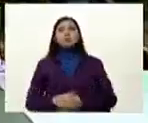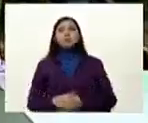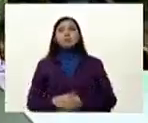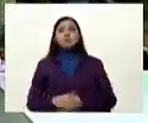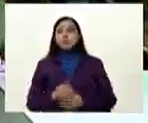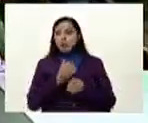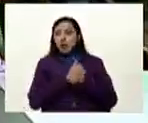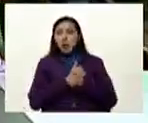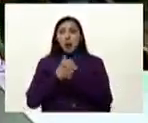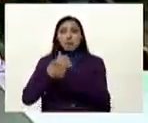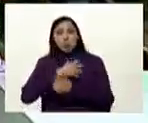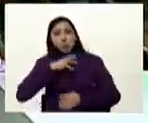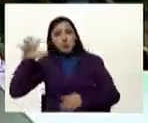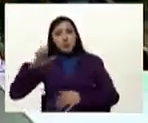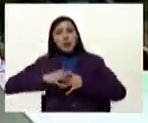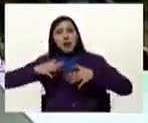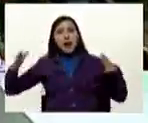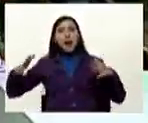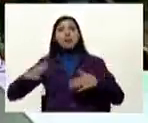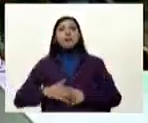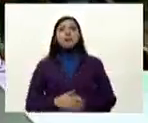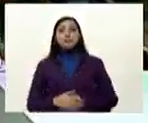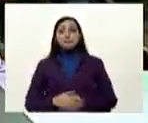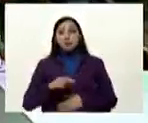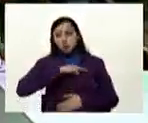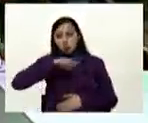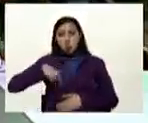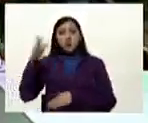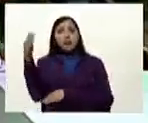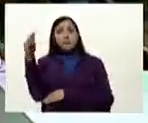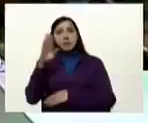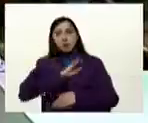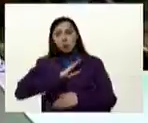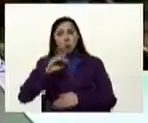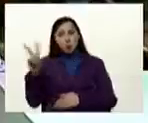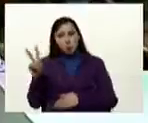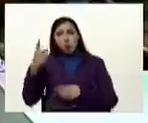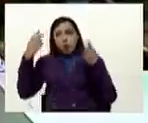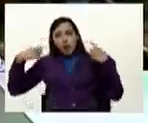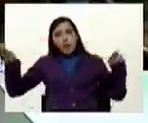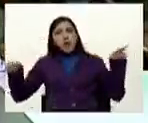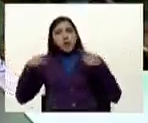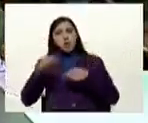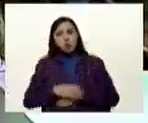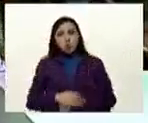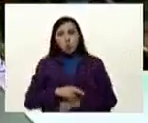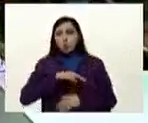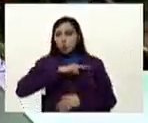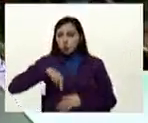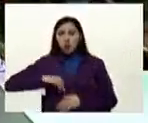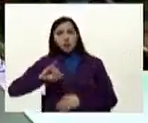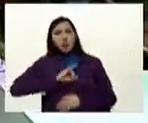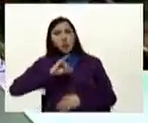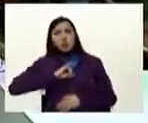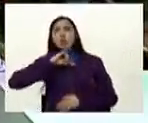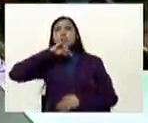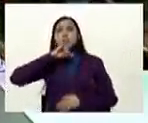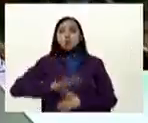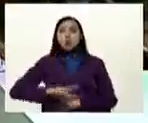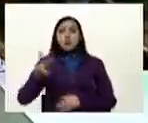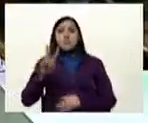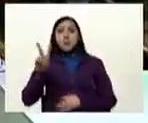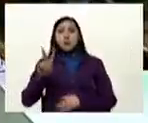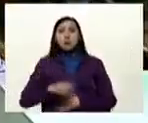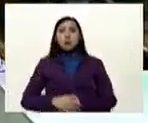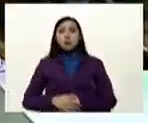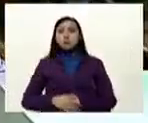la patria grande, el amor por nuestra bandera, por nuestro himno, el amor por nuestra historia. En